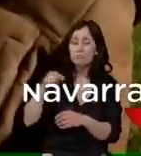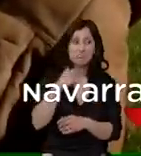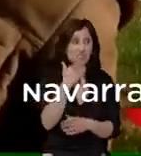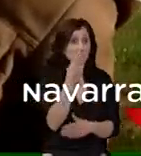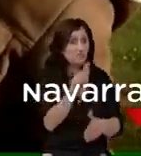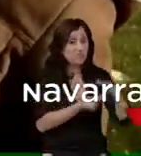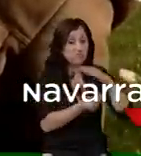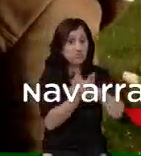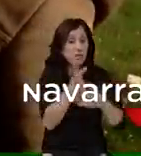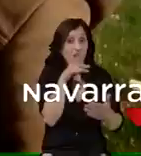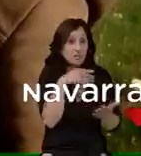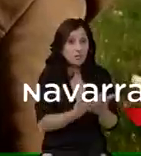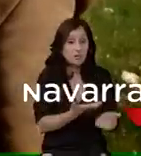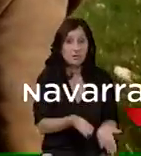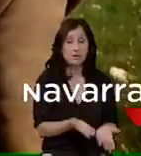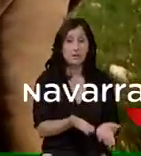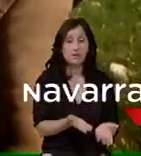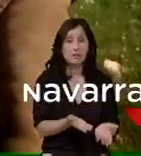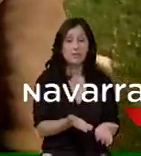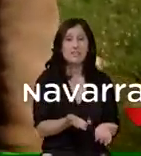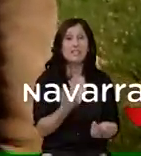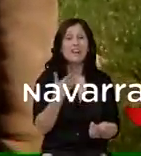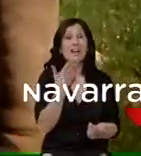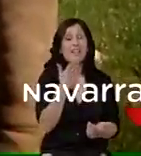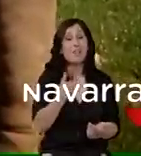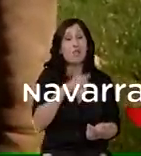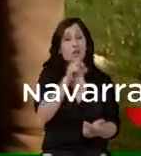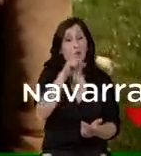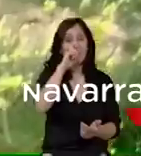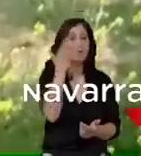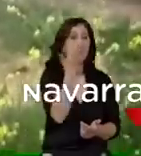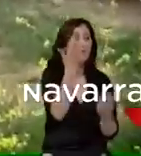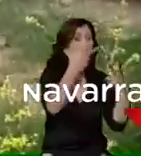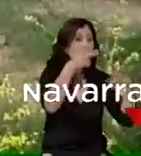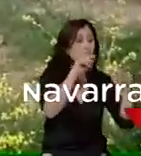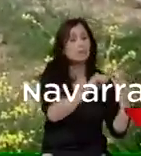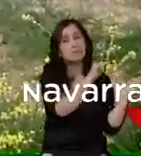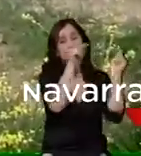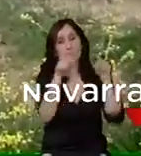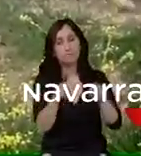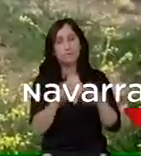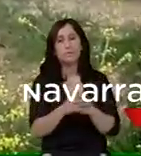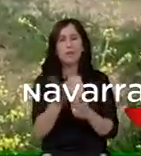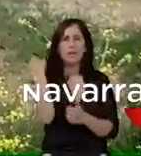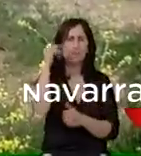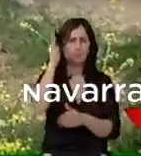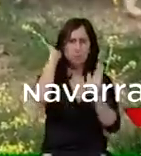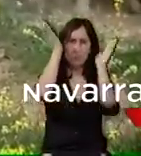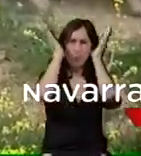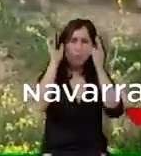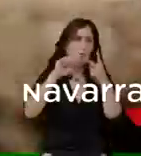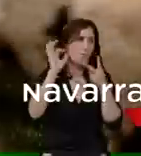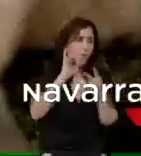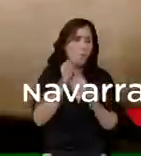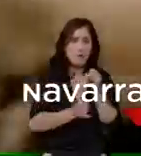nací. ¿A qué años? los 12 años me sacó mi padre de la escuela, hasta ahora. Porque aquí veníamos con burro o bicicleta.